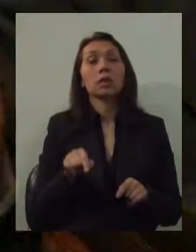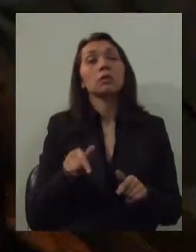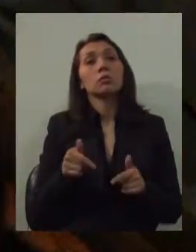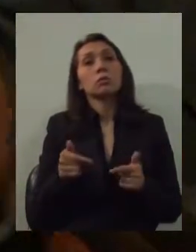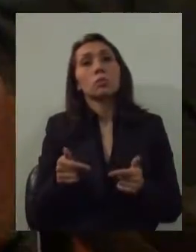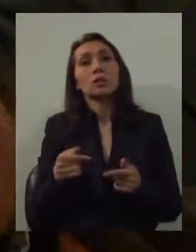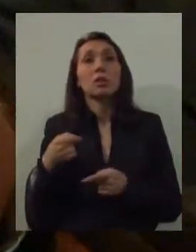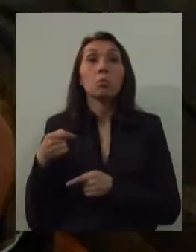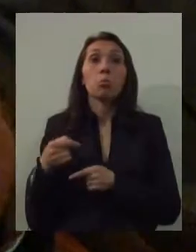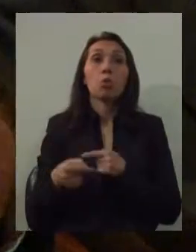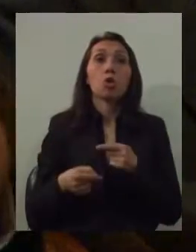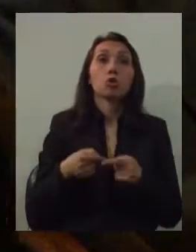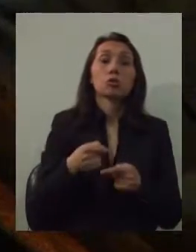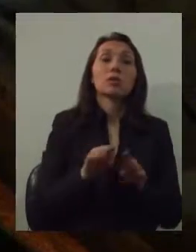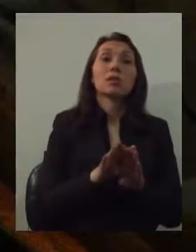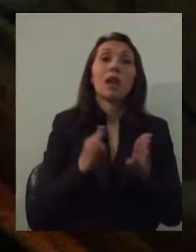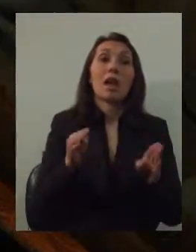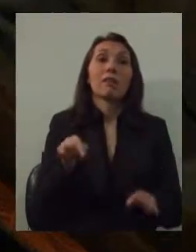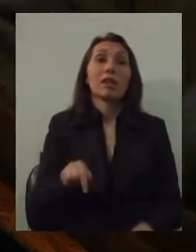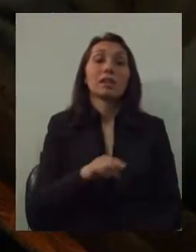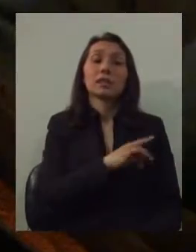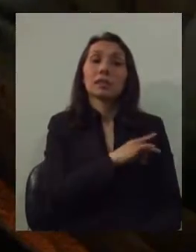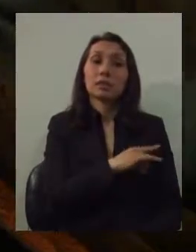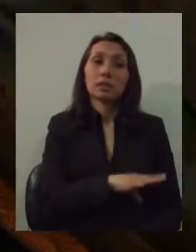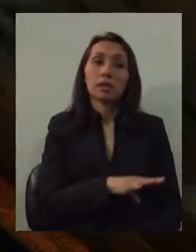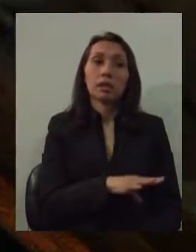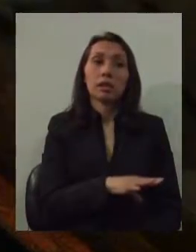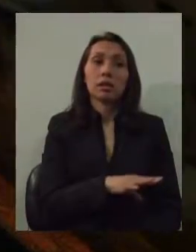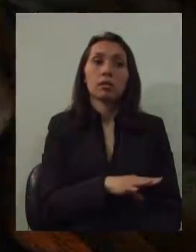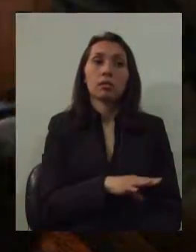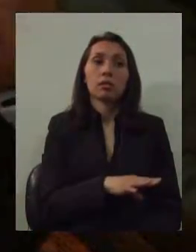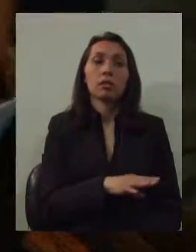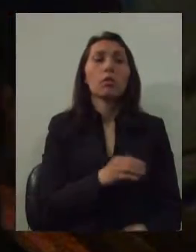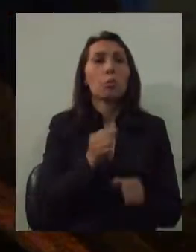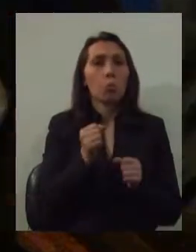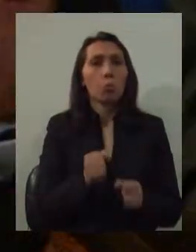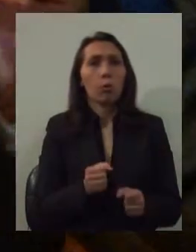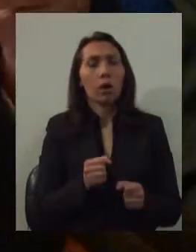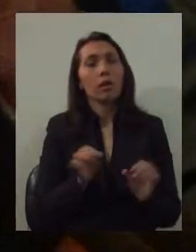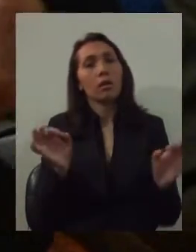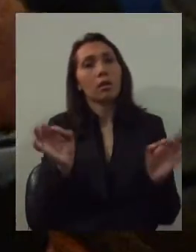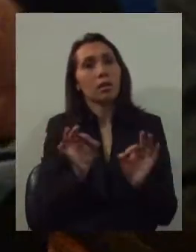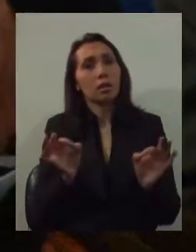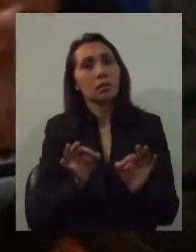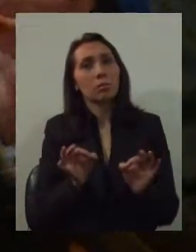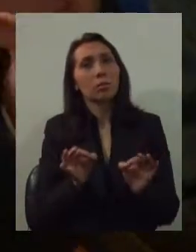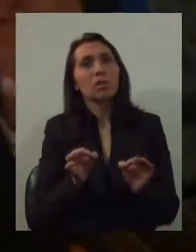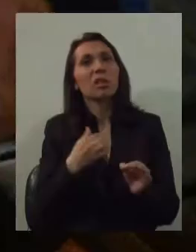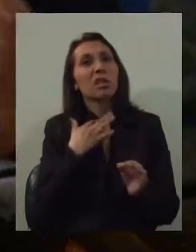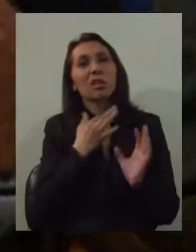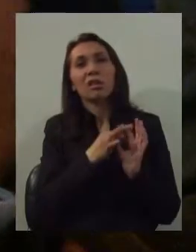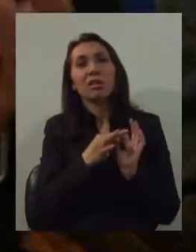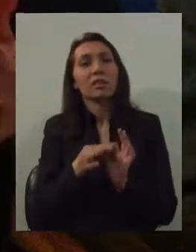de proceso que se abre acá en Chile, ¿nos podría ilustrar de qué tratan, cuáles son los